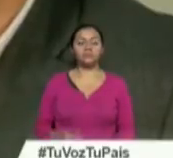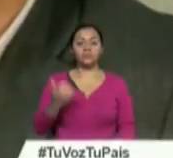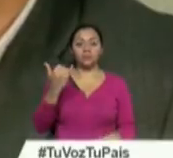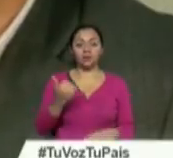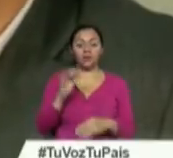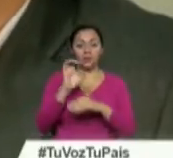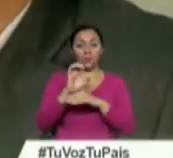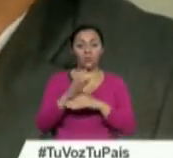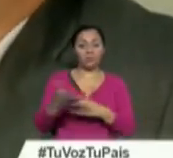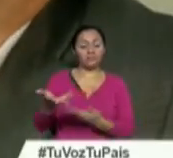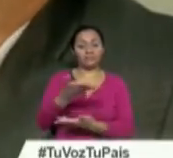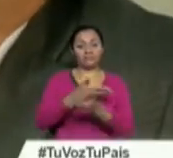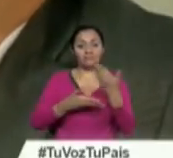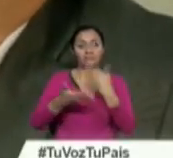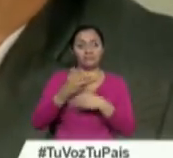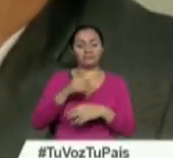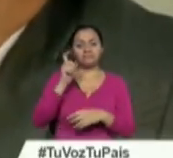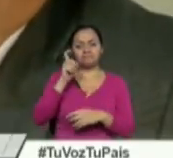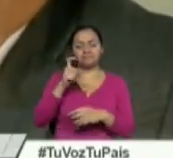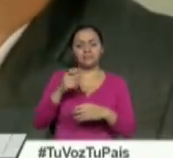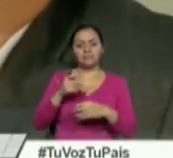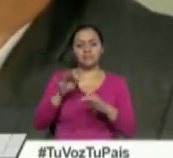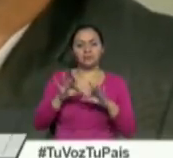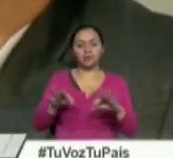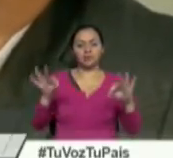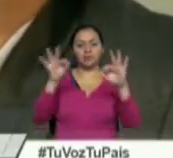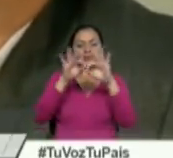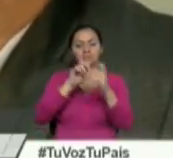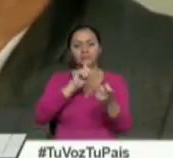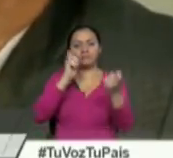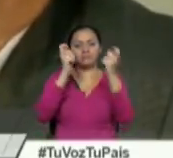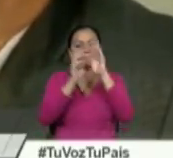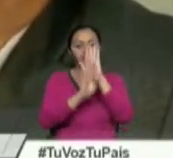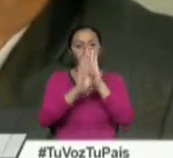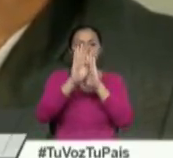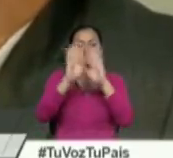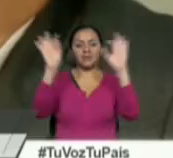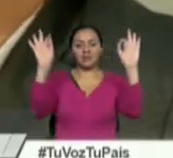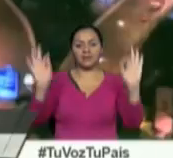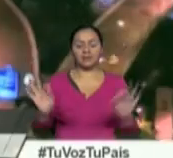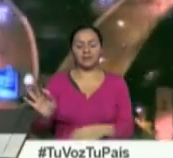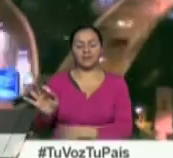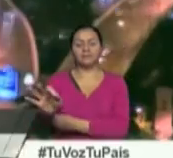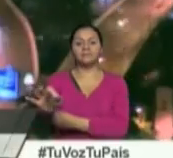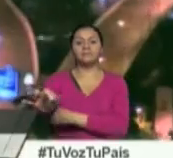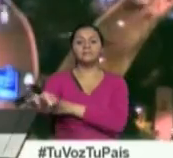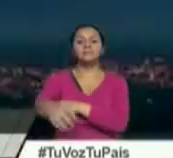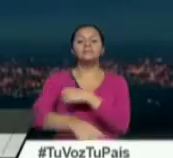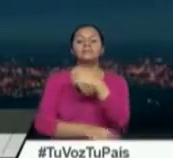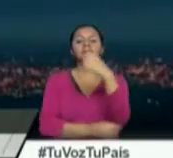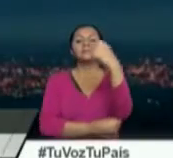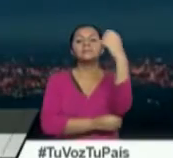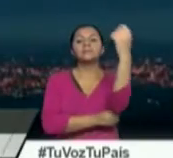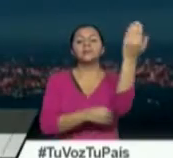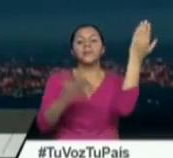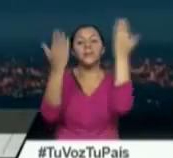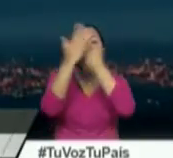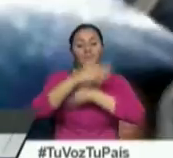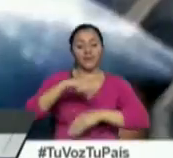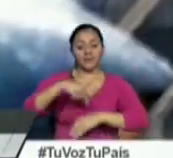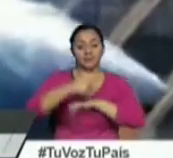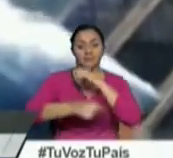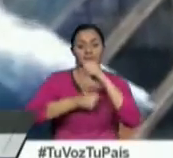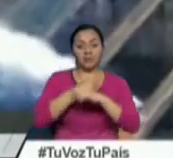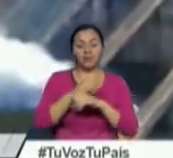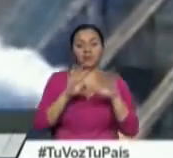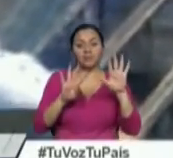compartir con el mundo es este salto cualitativo en el cambio de la matriz energética. Al concluir este año, el 92% de